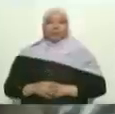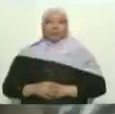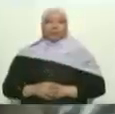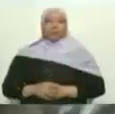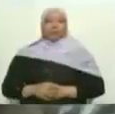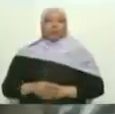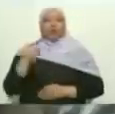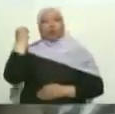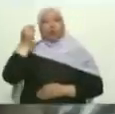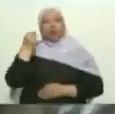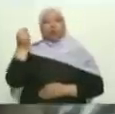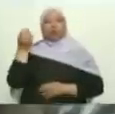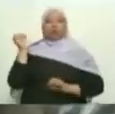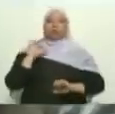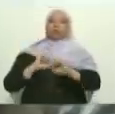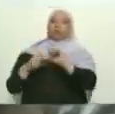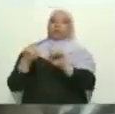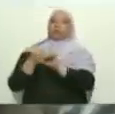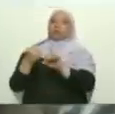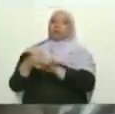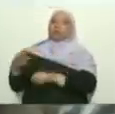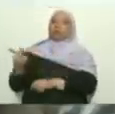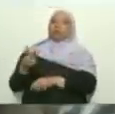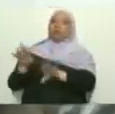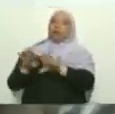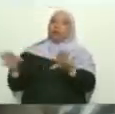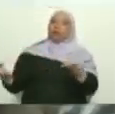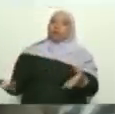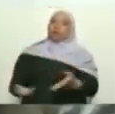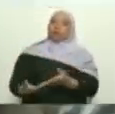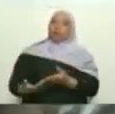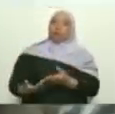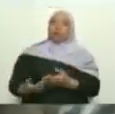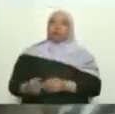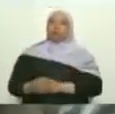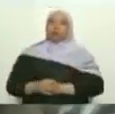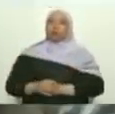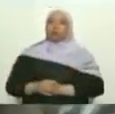Y yo creo que el ejemplo que ha dado Venezuela al mundo es inédito,